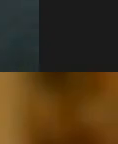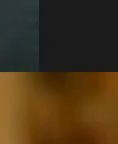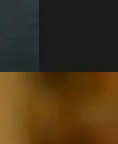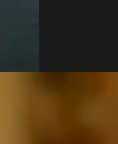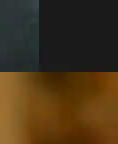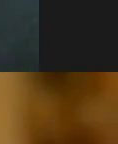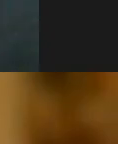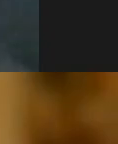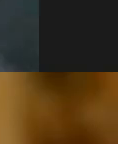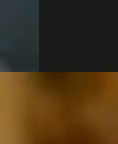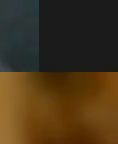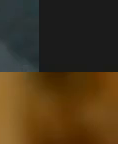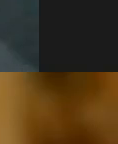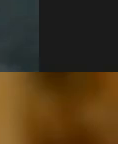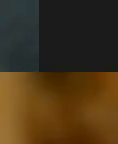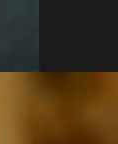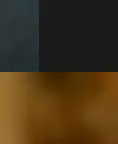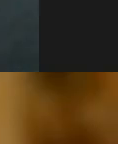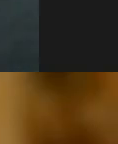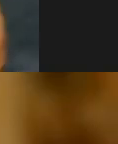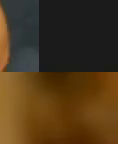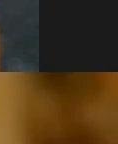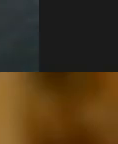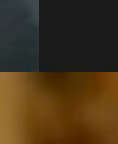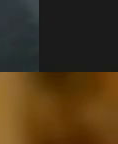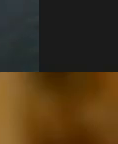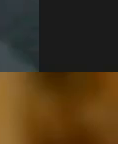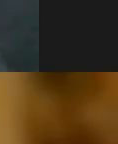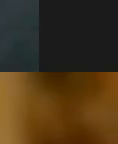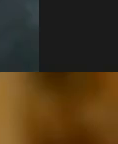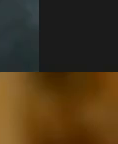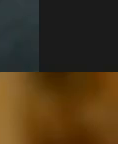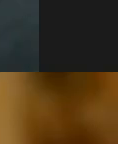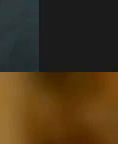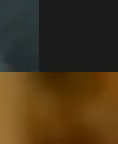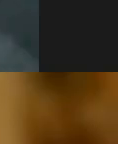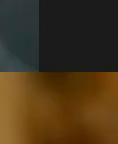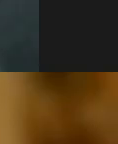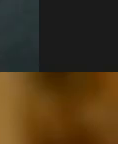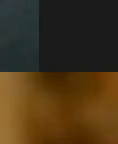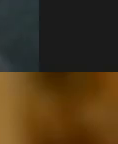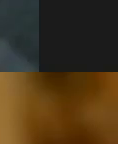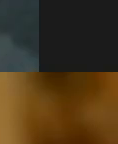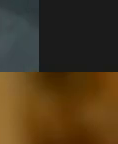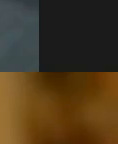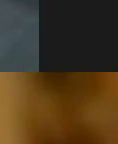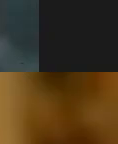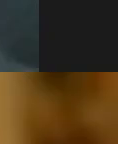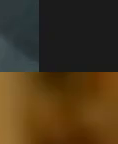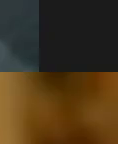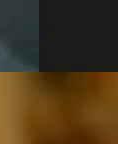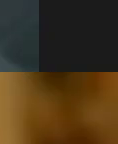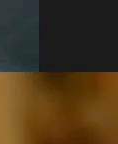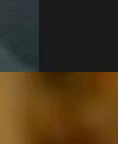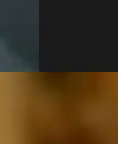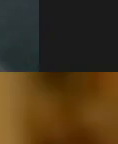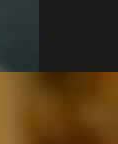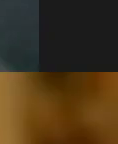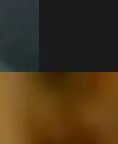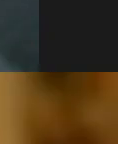Muchas gracias, María. Y su compañera Nancy Armenta Paulino, es doctora en Epidemiología y Salud Pública. Actualmente es